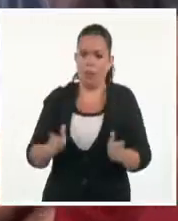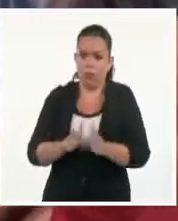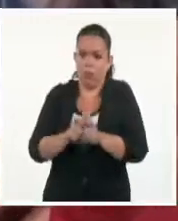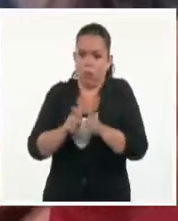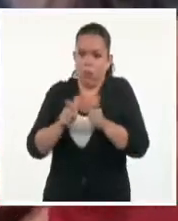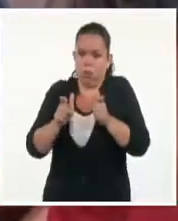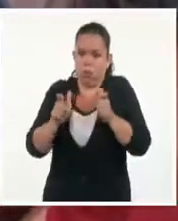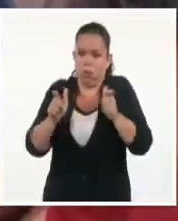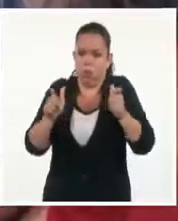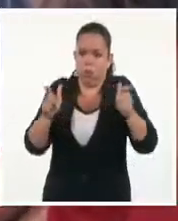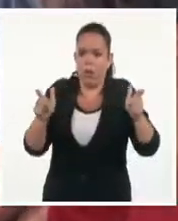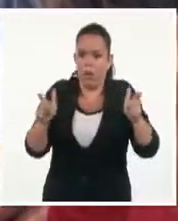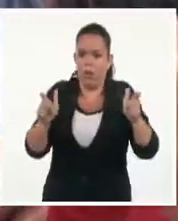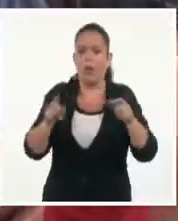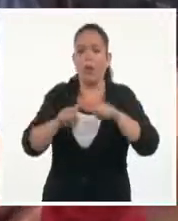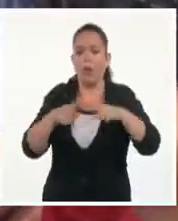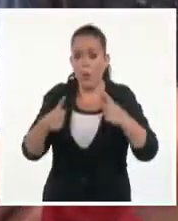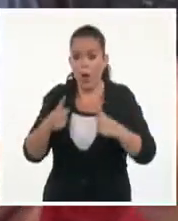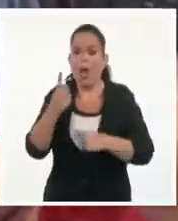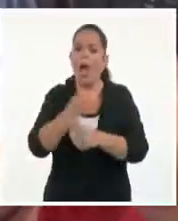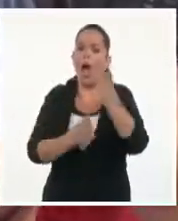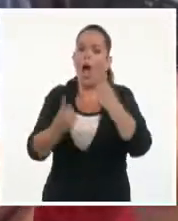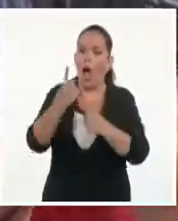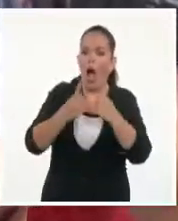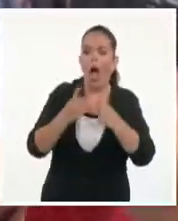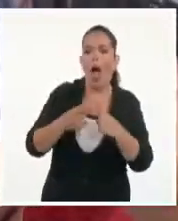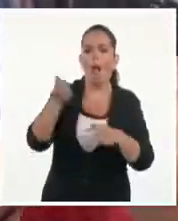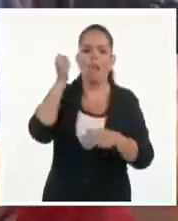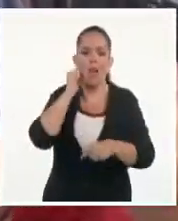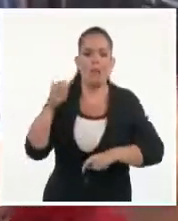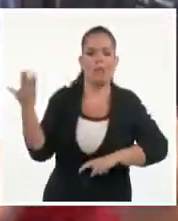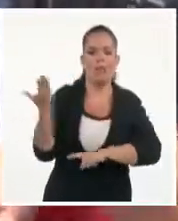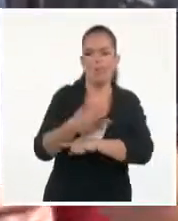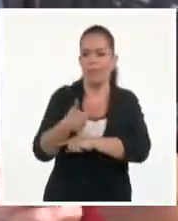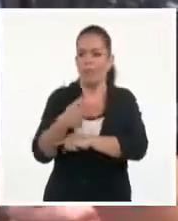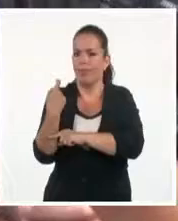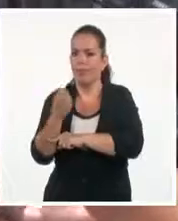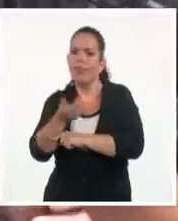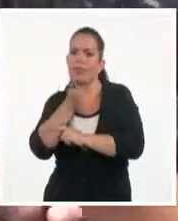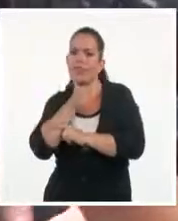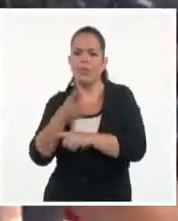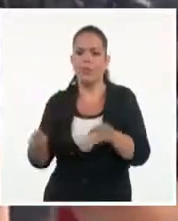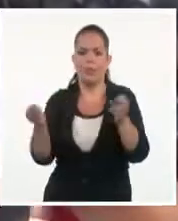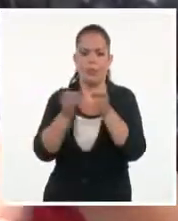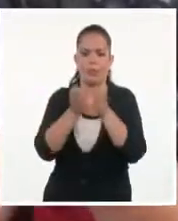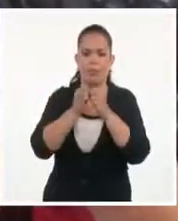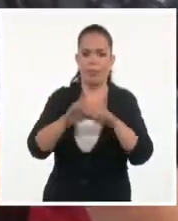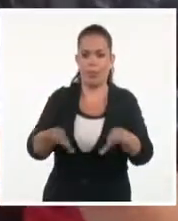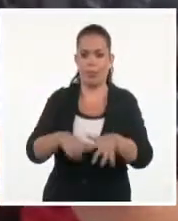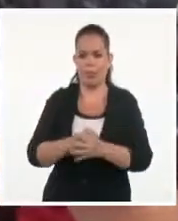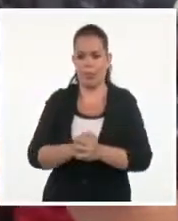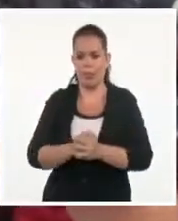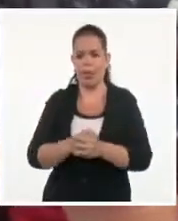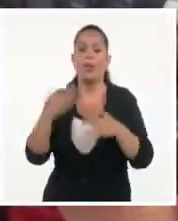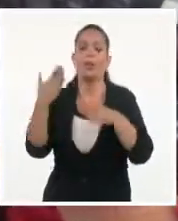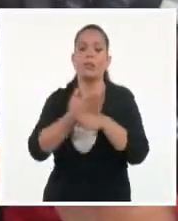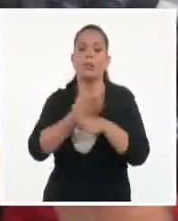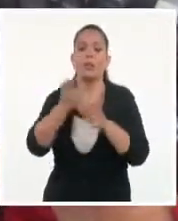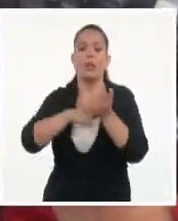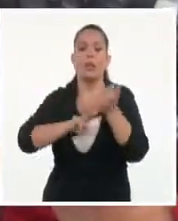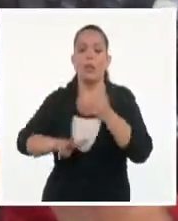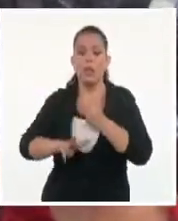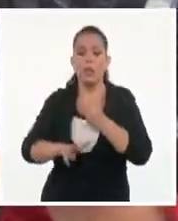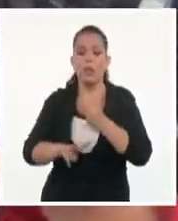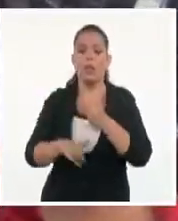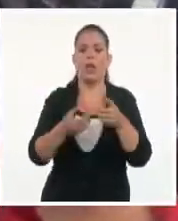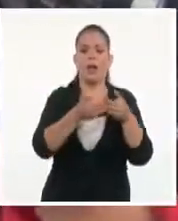están circulando cepas más agresivas. Nos está llevando a una situación muy compleja. En los territorios hemos tenido que abrir muchos centros para atender